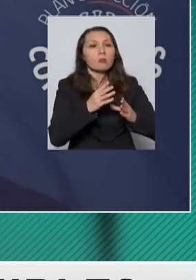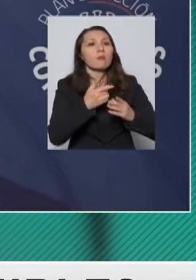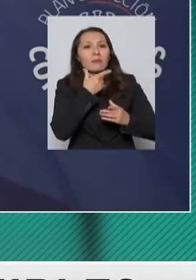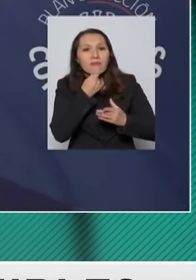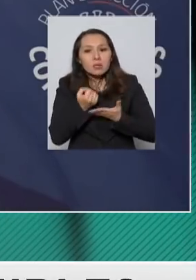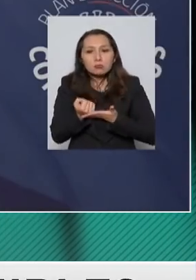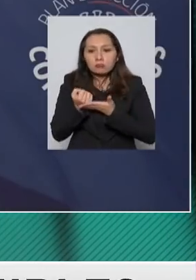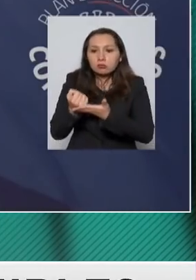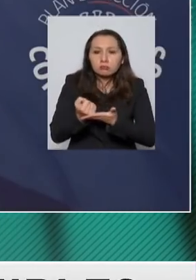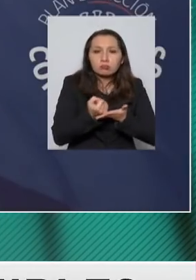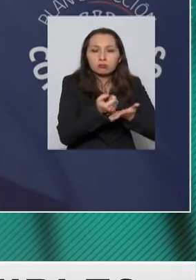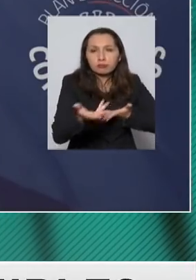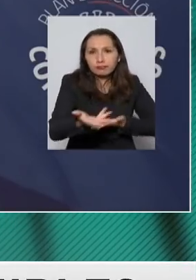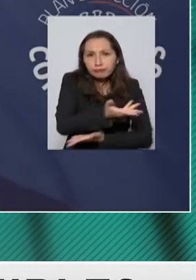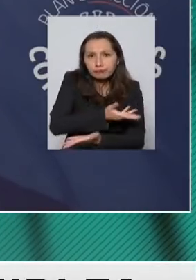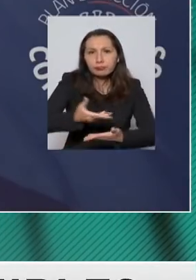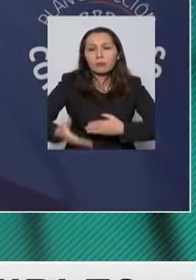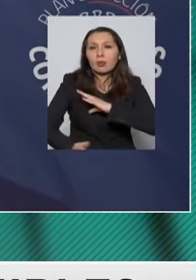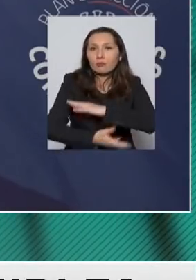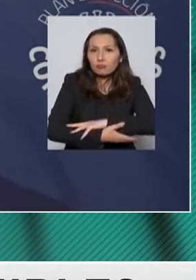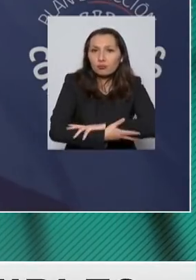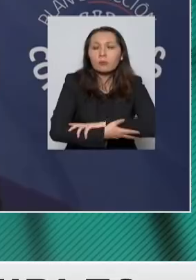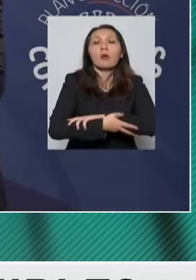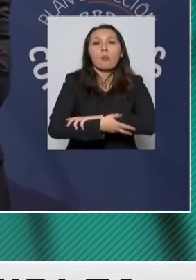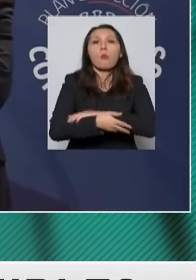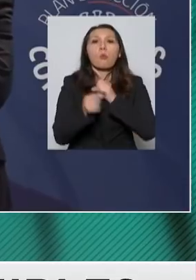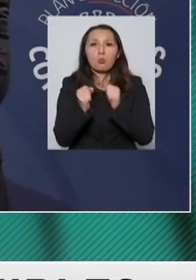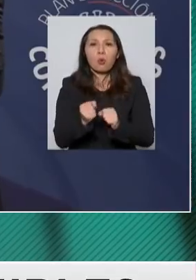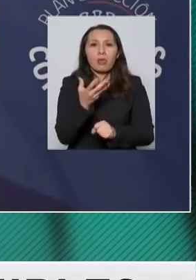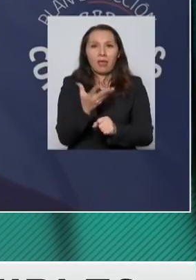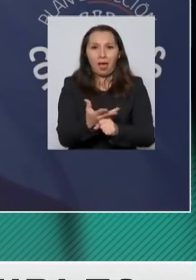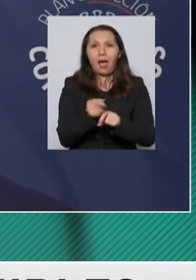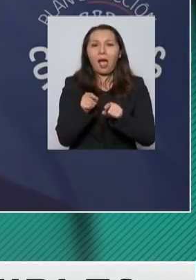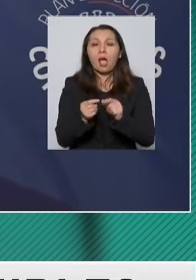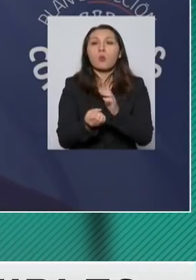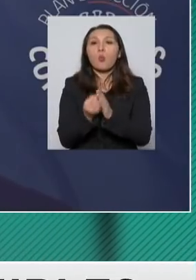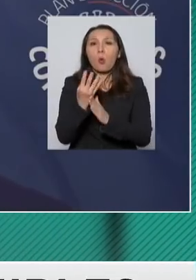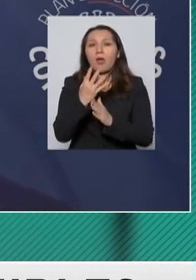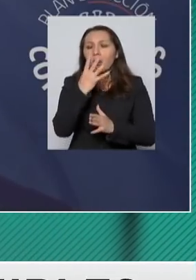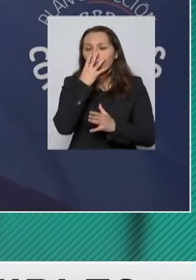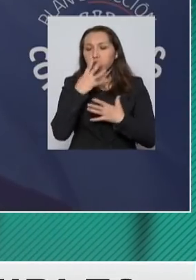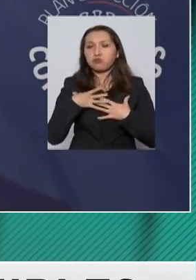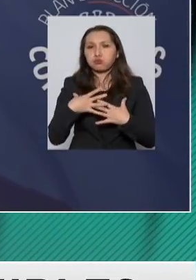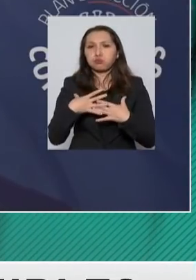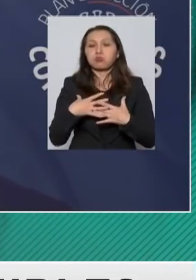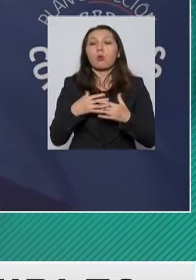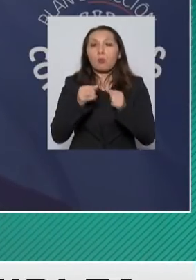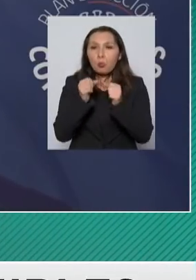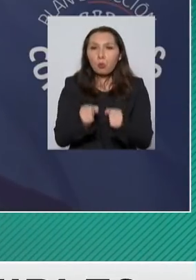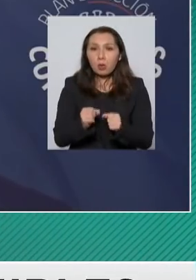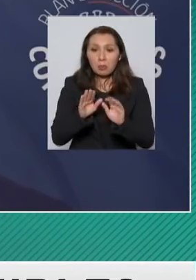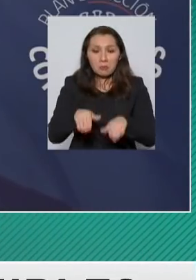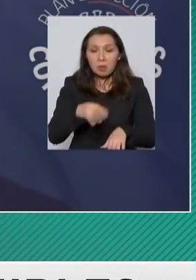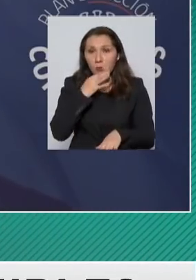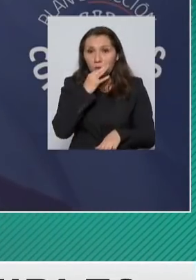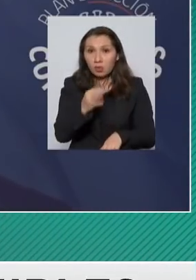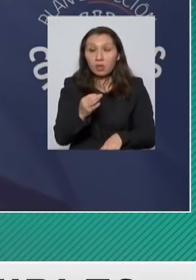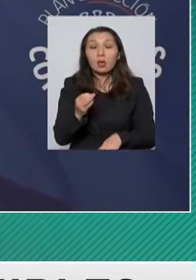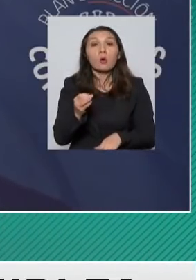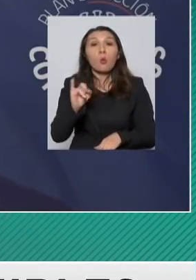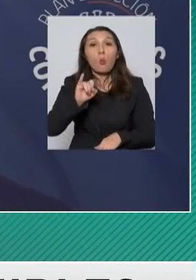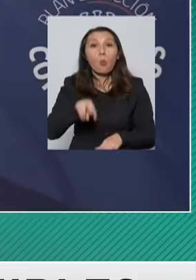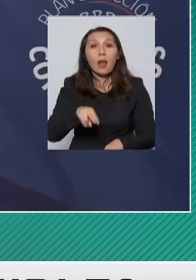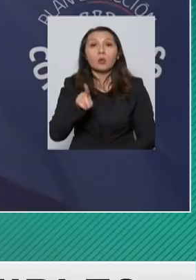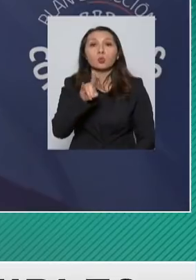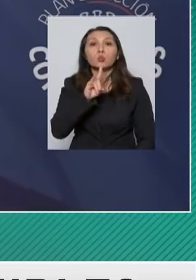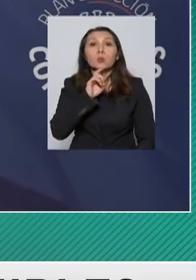y lograr una colaboración en el sentido de poder contar con más ventiladores, tal como lo ha dicho el señor Juan